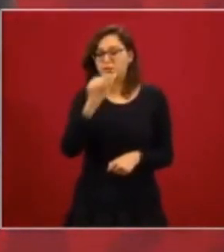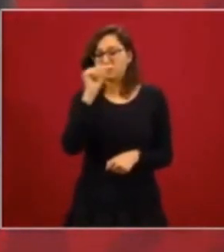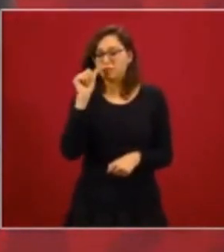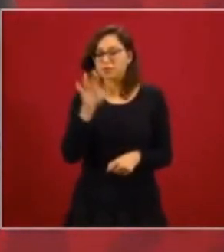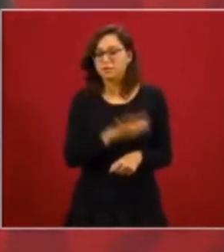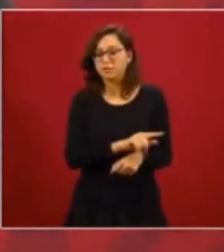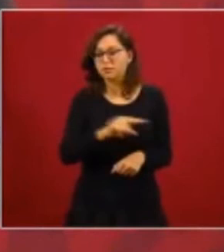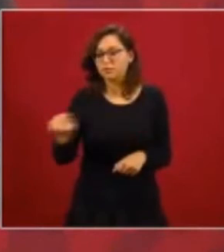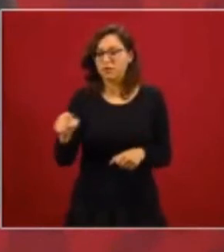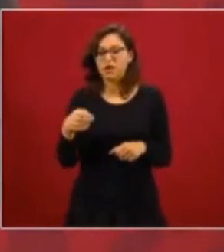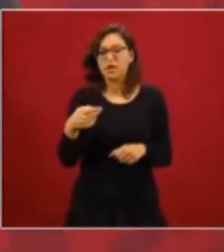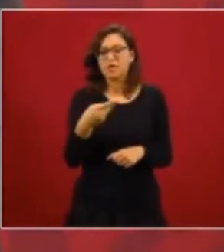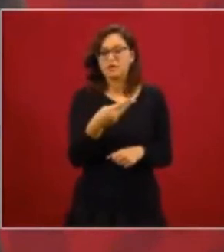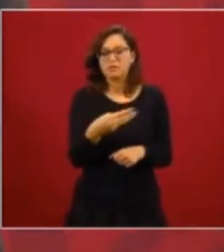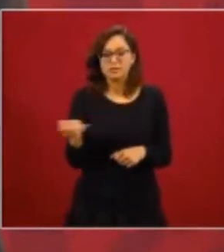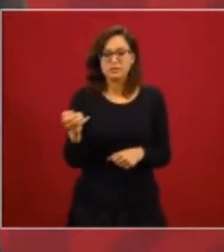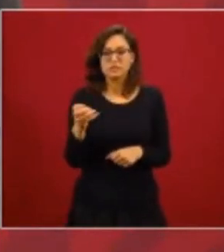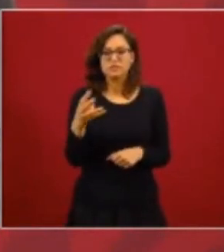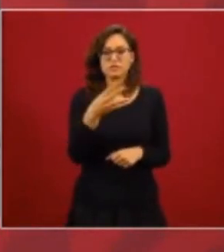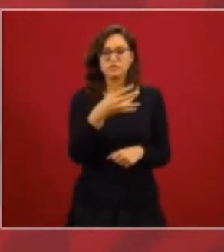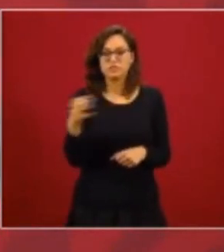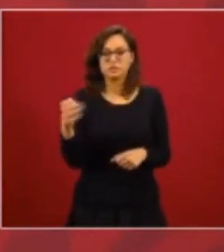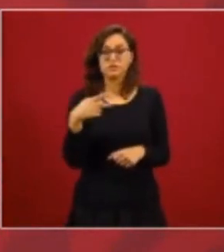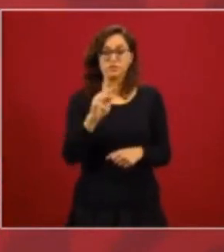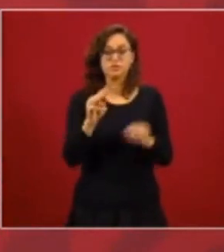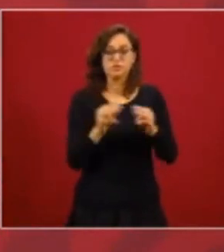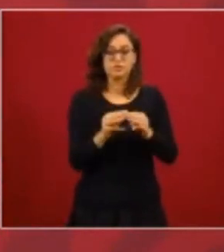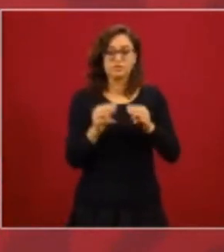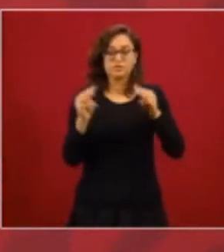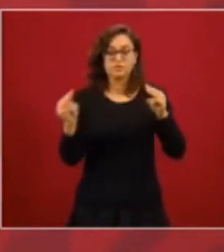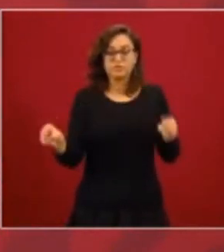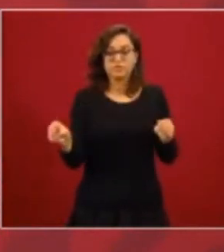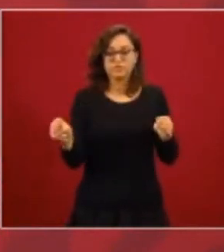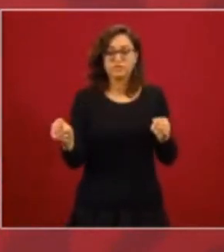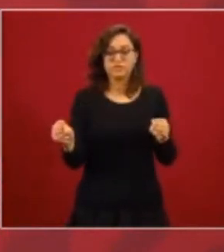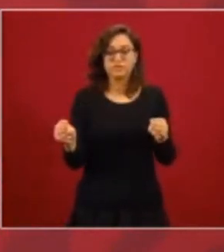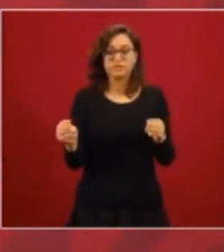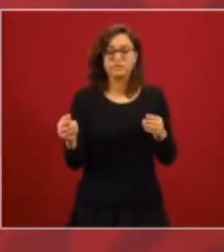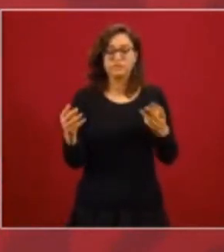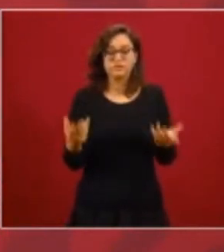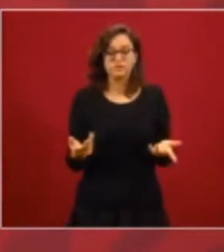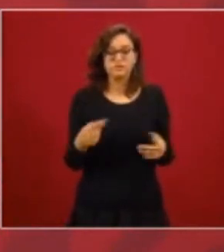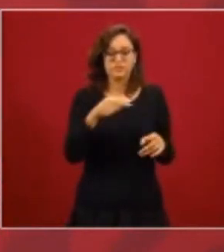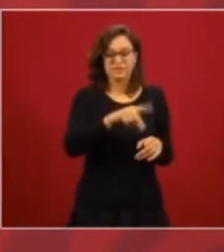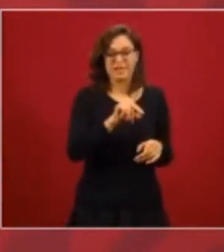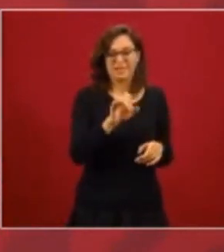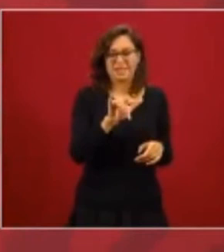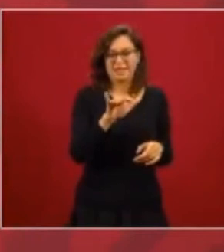como 300, 400 kilómetros de delicias,